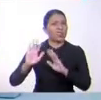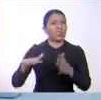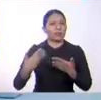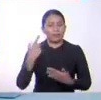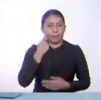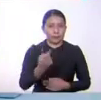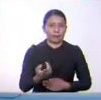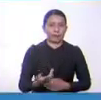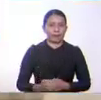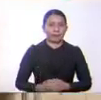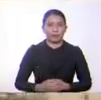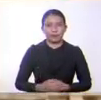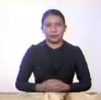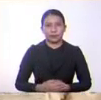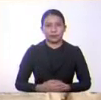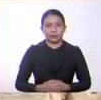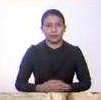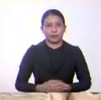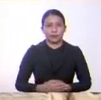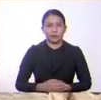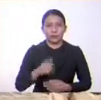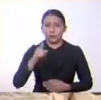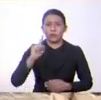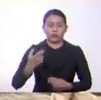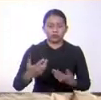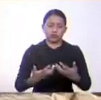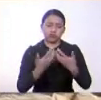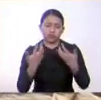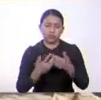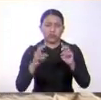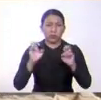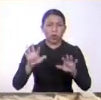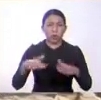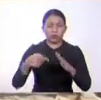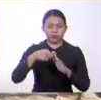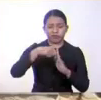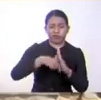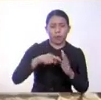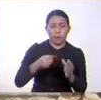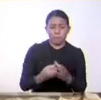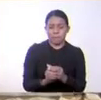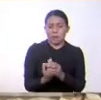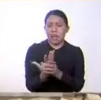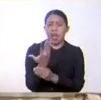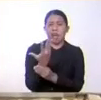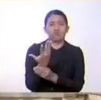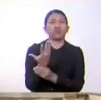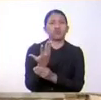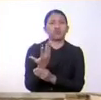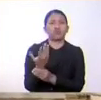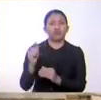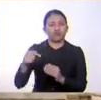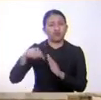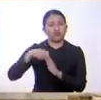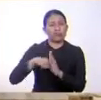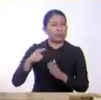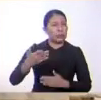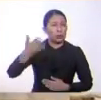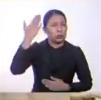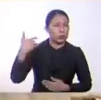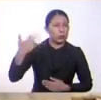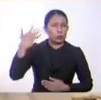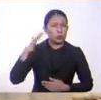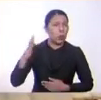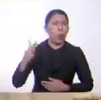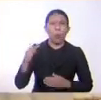Acompáñame. El estudio de la anatomía vegetal tiene orígenes probablemente tan antiguos como la misma